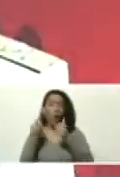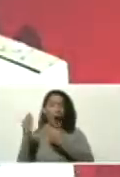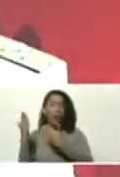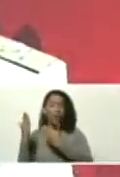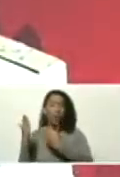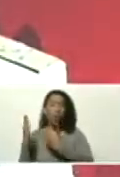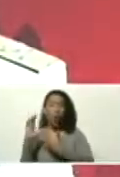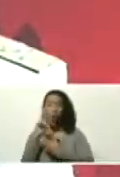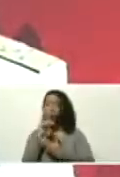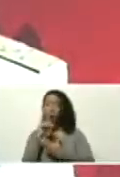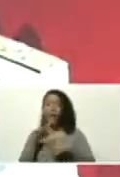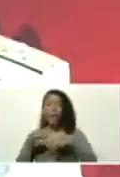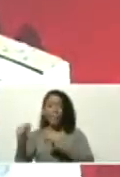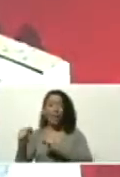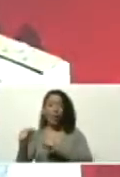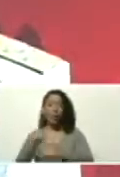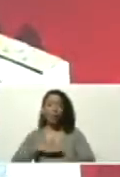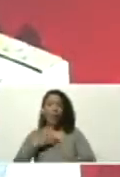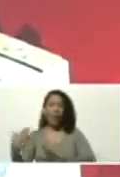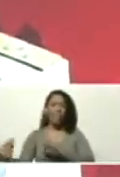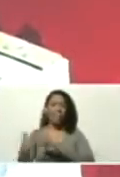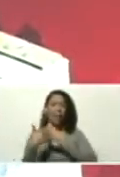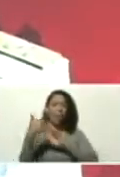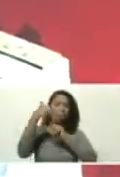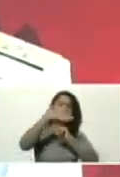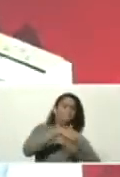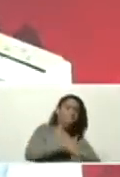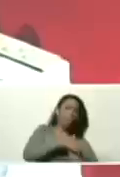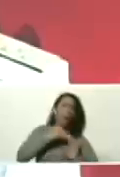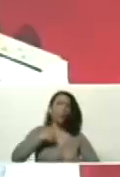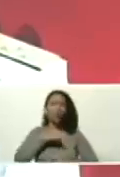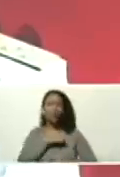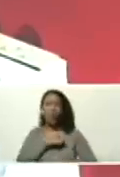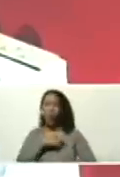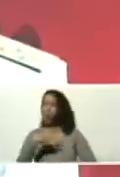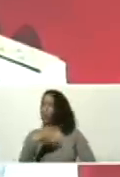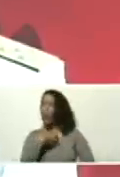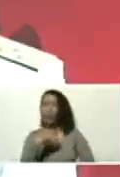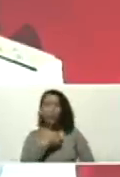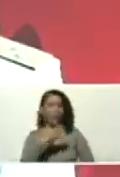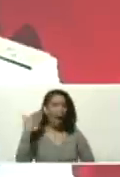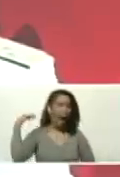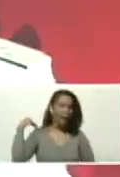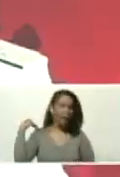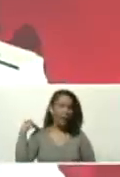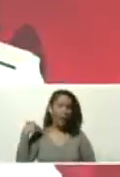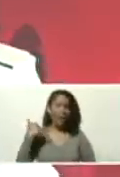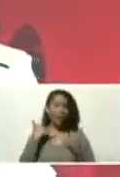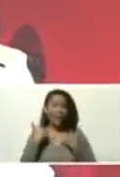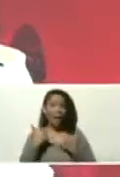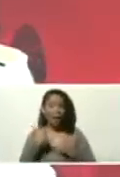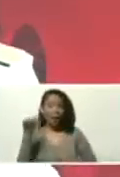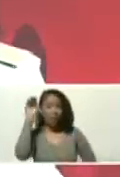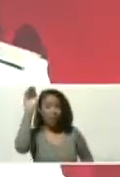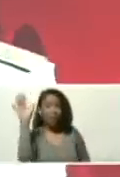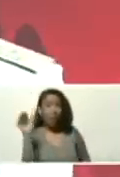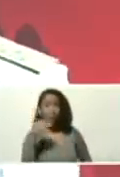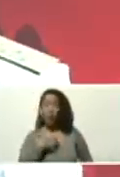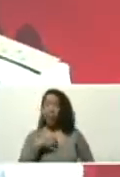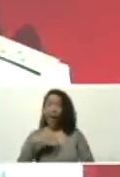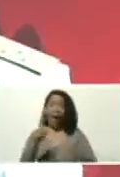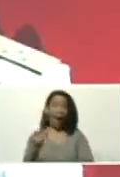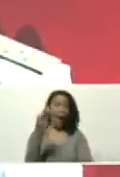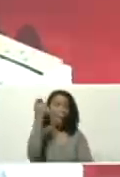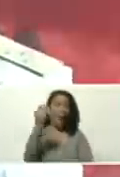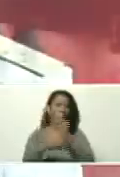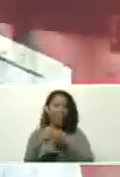habrá imperio alguno que pueda doblegarnos. No pudieron ni podrán jamás hacernos